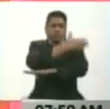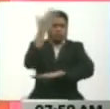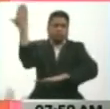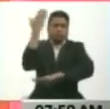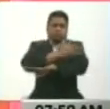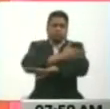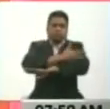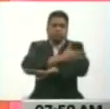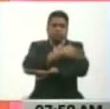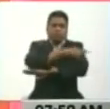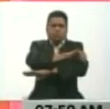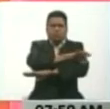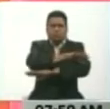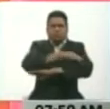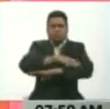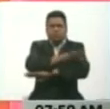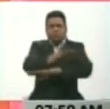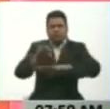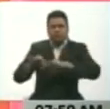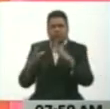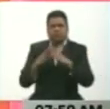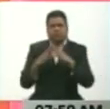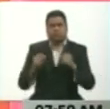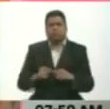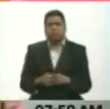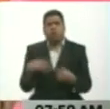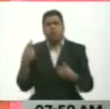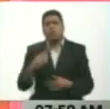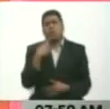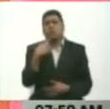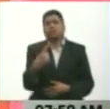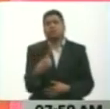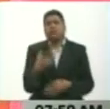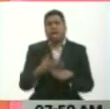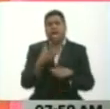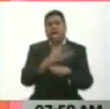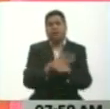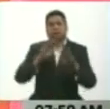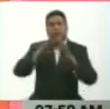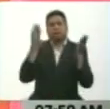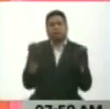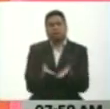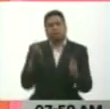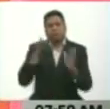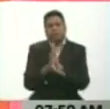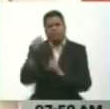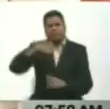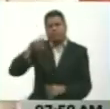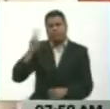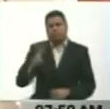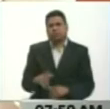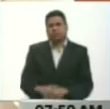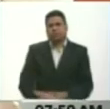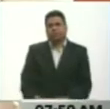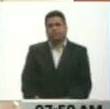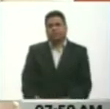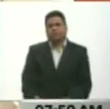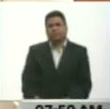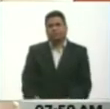mediática, ¿cuál debe ser esa estrategia? ¿Cómo decir ante el mundo lo que realmente ocurre en nuestro país? Bueno, mira, yo creo